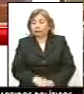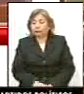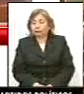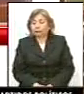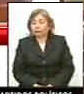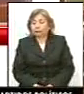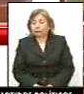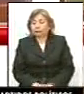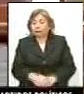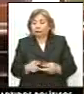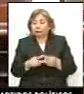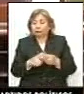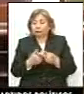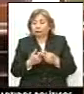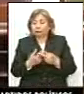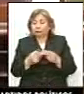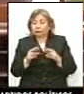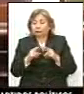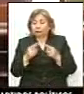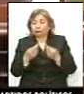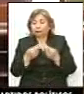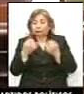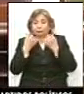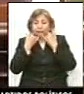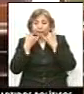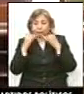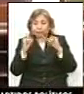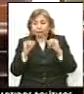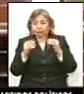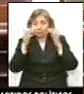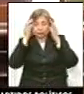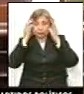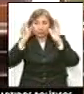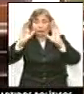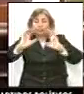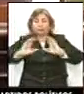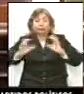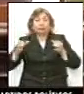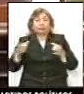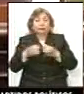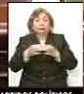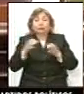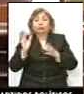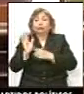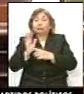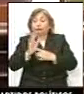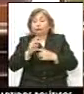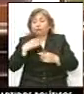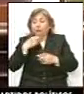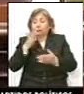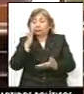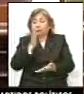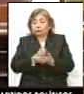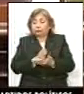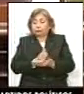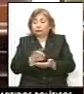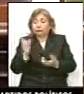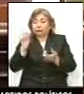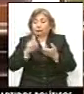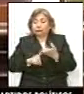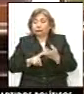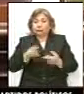congresistas, se reinicia la sesión. Para informarles que de acuerdo a lo coordinado en la Junta de Portavoces, vamos a suspender la sesión hasta